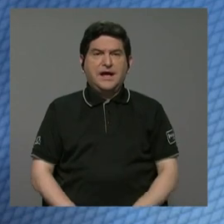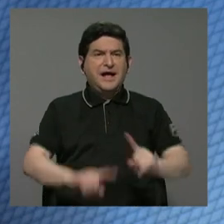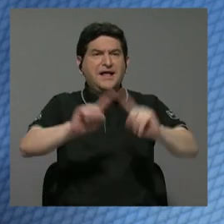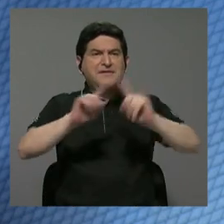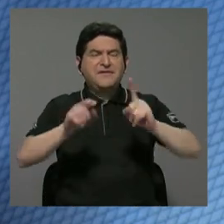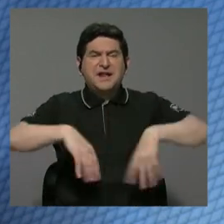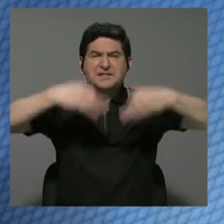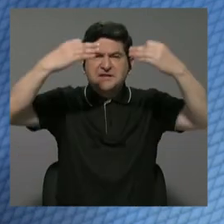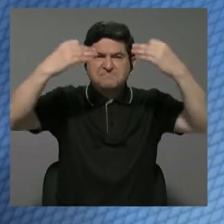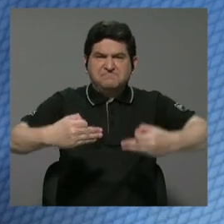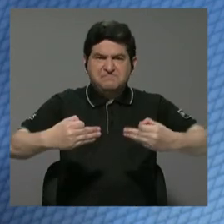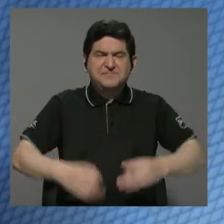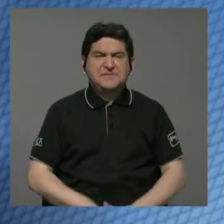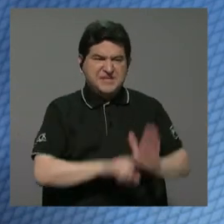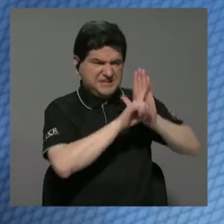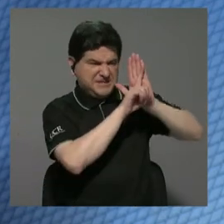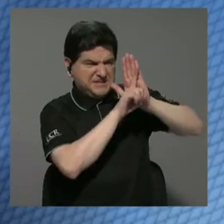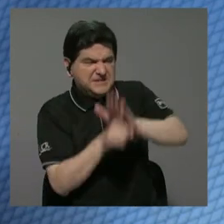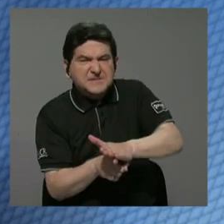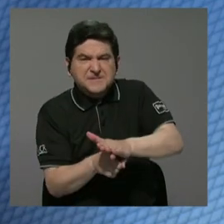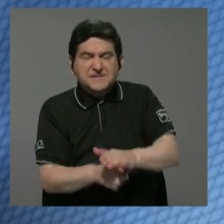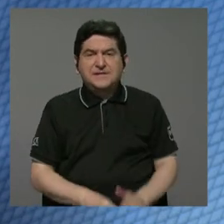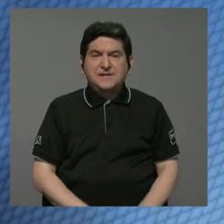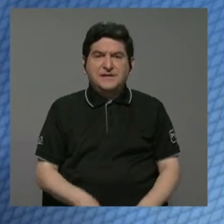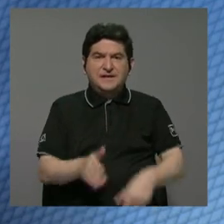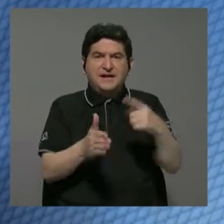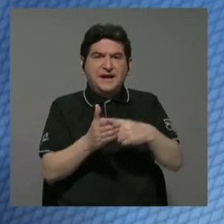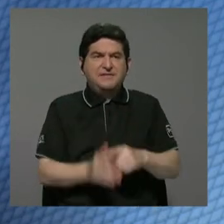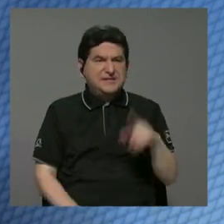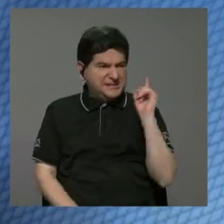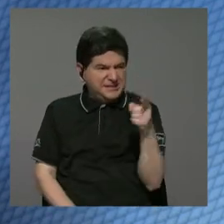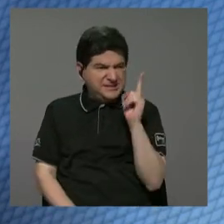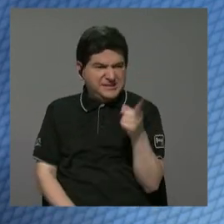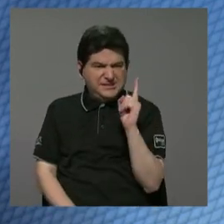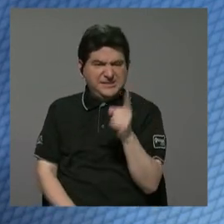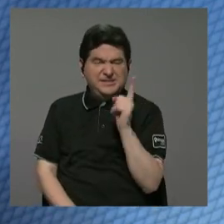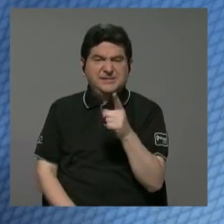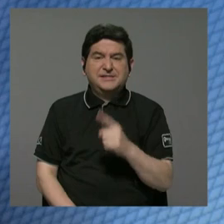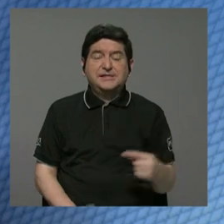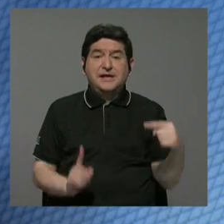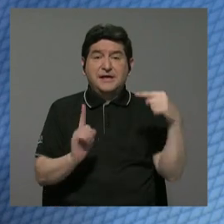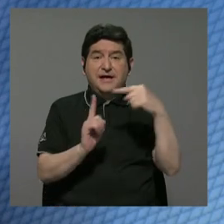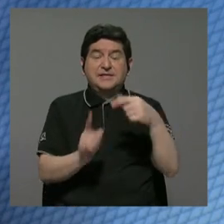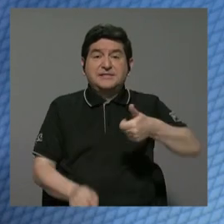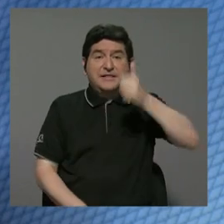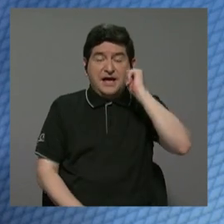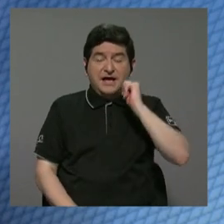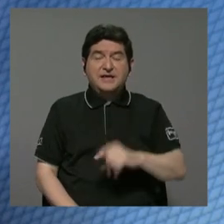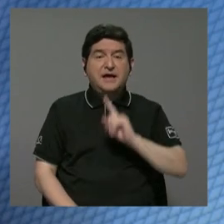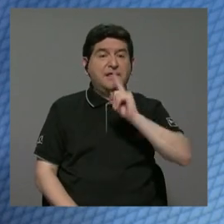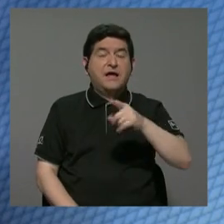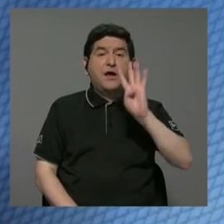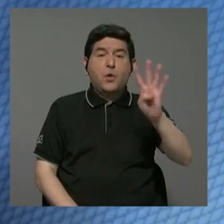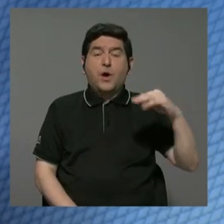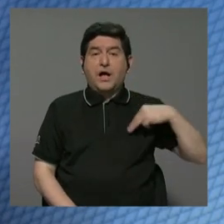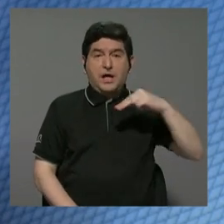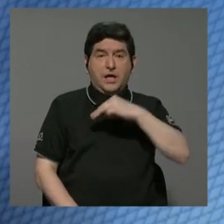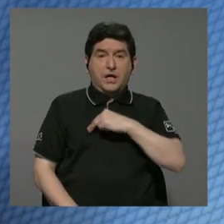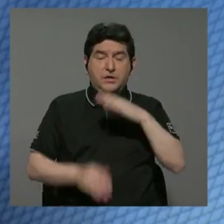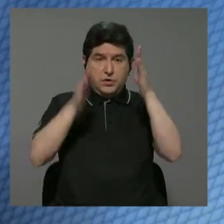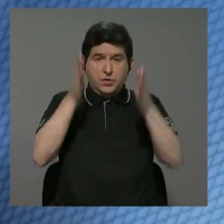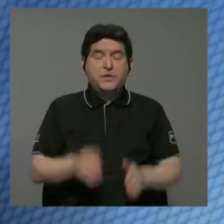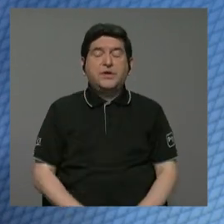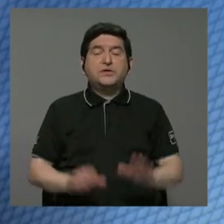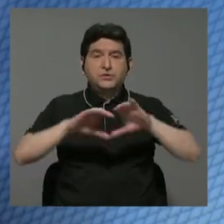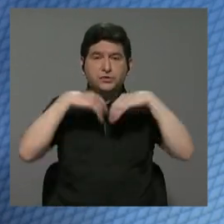de medidas coercitivas, incluso un poco de amedrentamiento. Incluso ayer dieron declaraciones cuatro ministros que están en la Comisión de Enlace